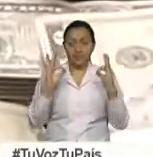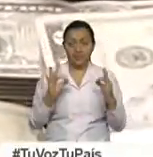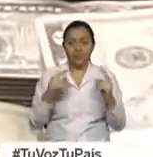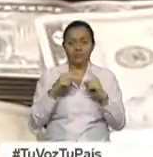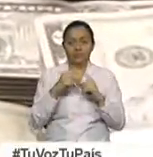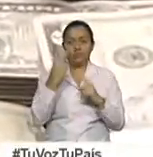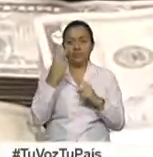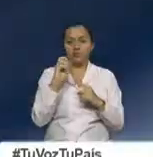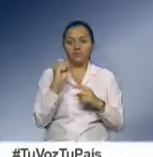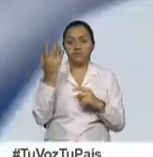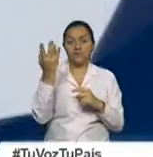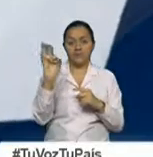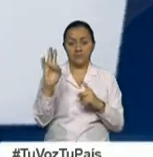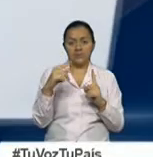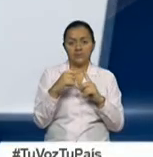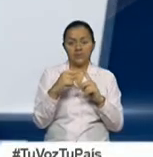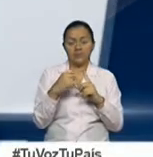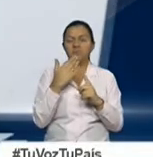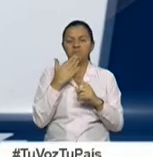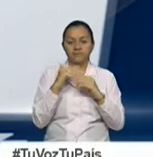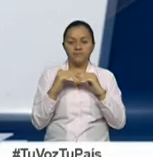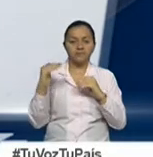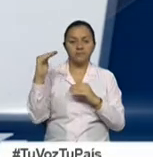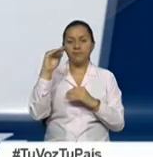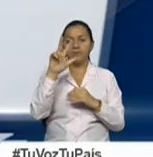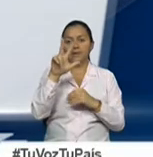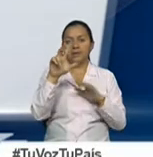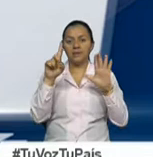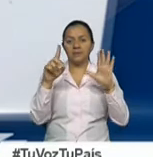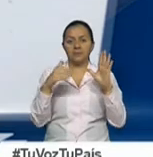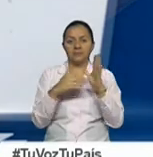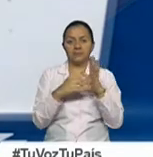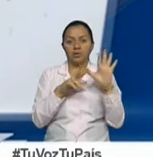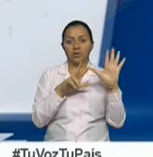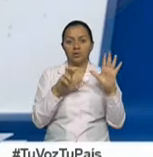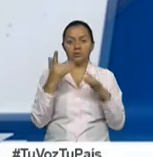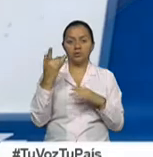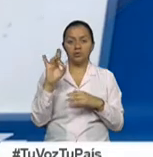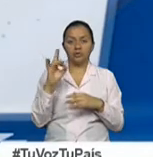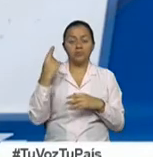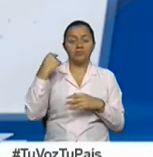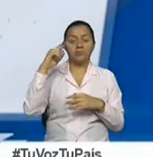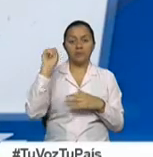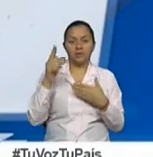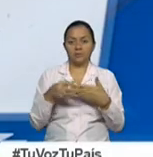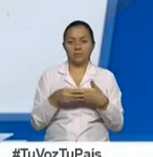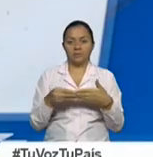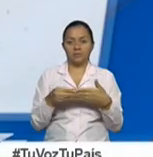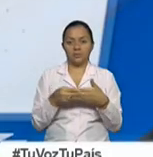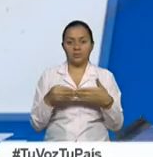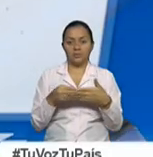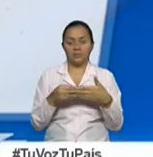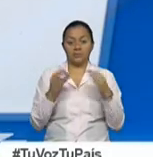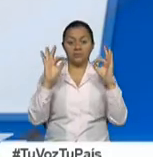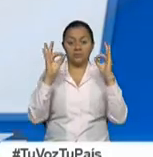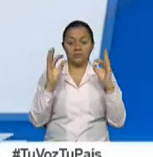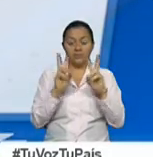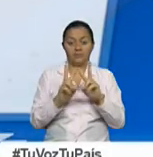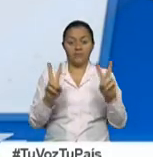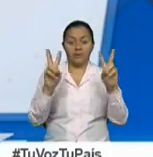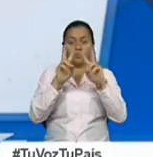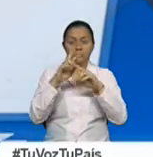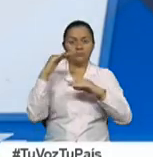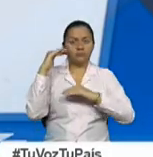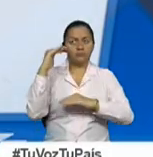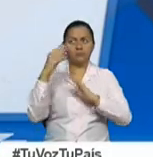para el 2017, esta asciende a 36.818 millones de dólares. El precio promedio del barril del